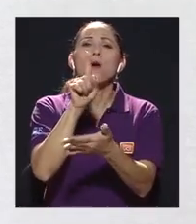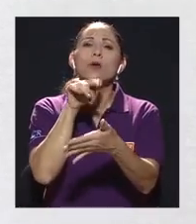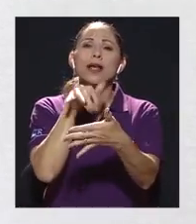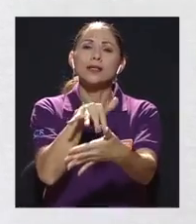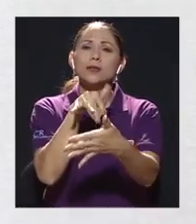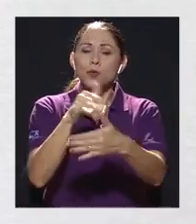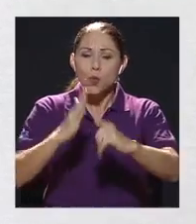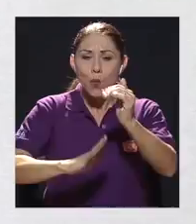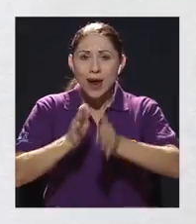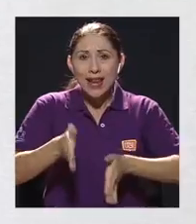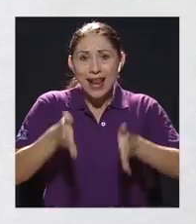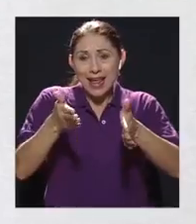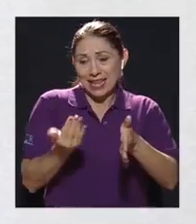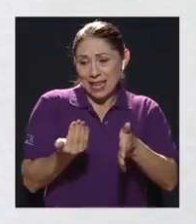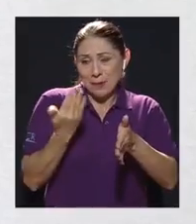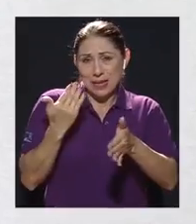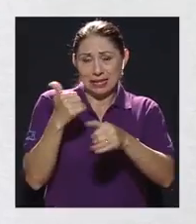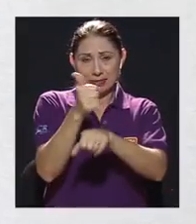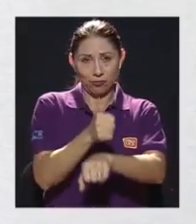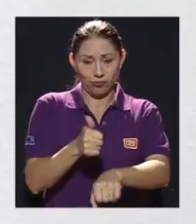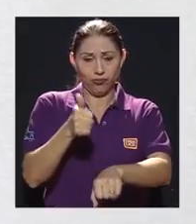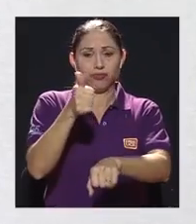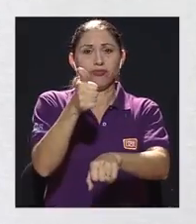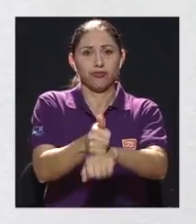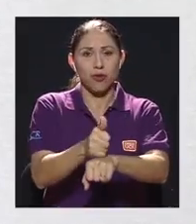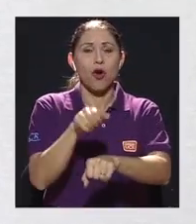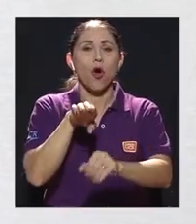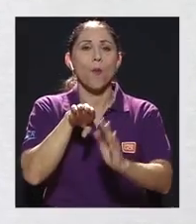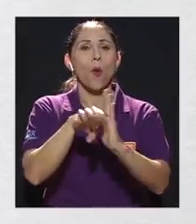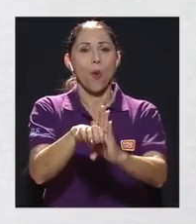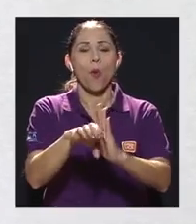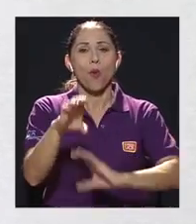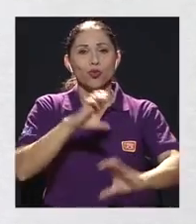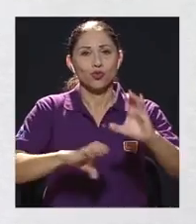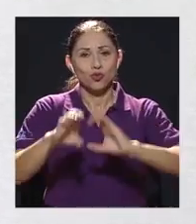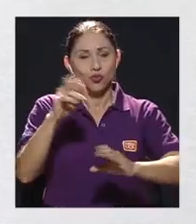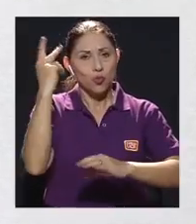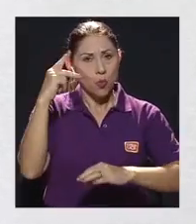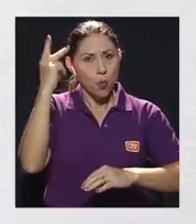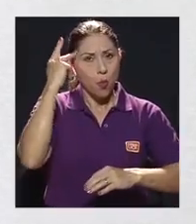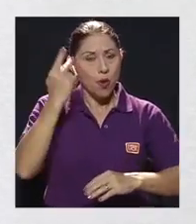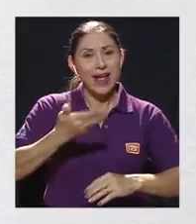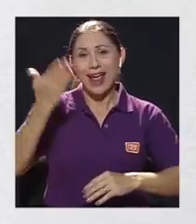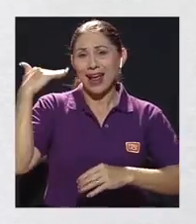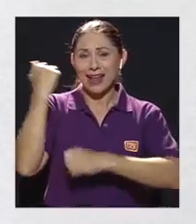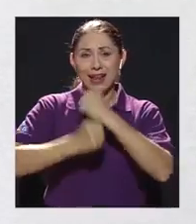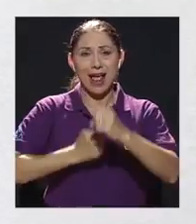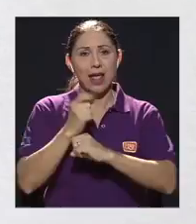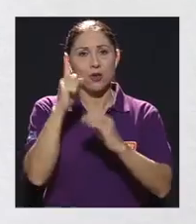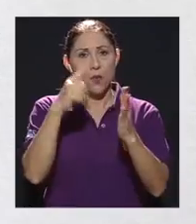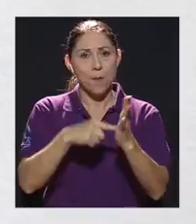venía constituyendo, como es la Escuela de Ciencias Políticas, en aquel año